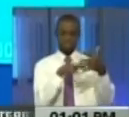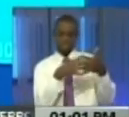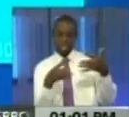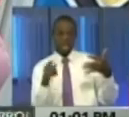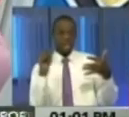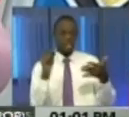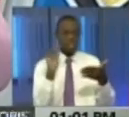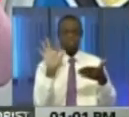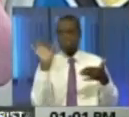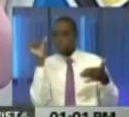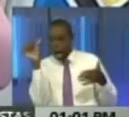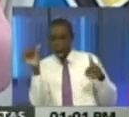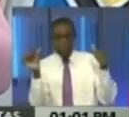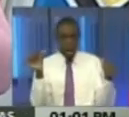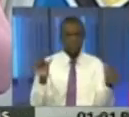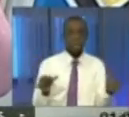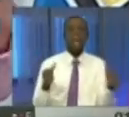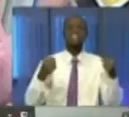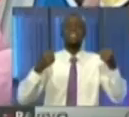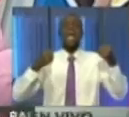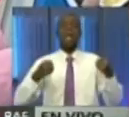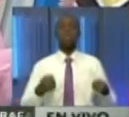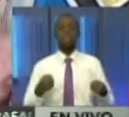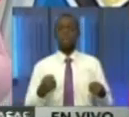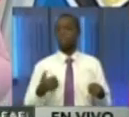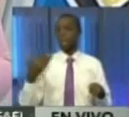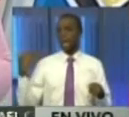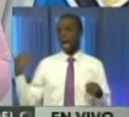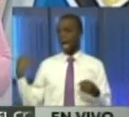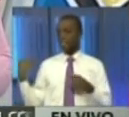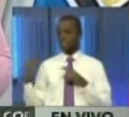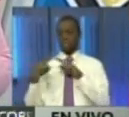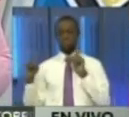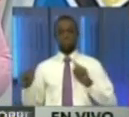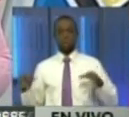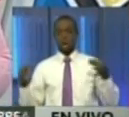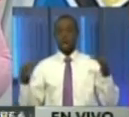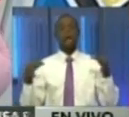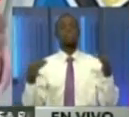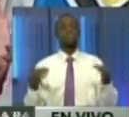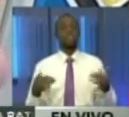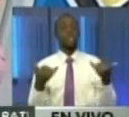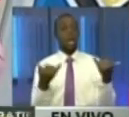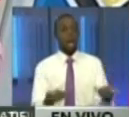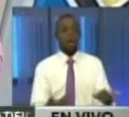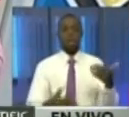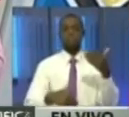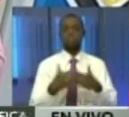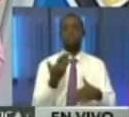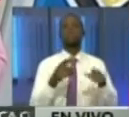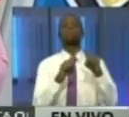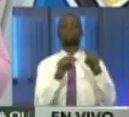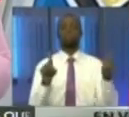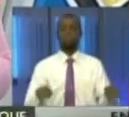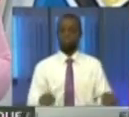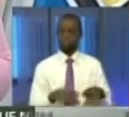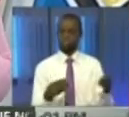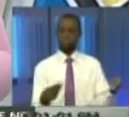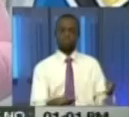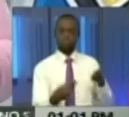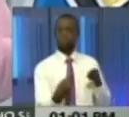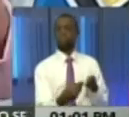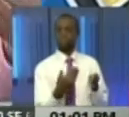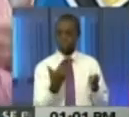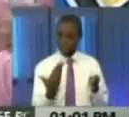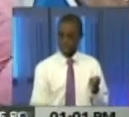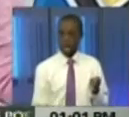seguridad para, en ese momento nosotros no habíamos desarrollado lo que hemos desarrollado en este momento hasta para ahora, la